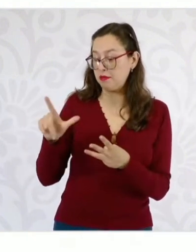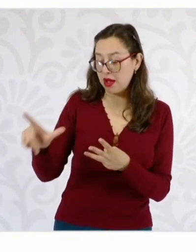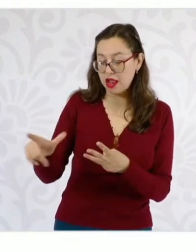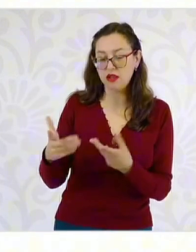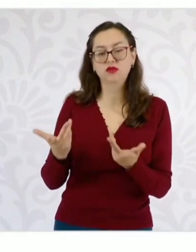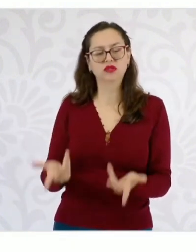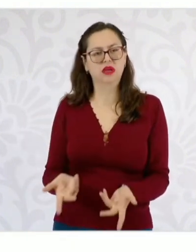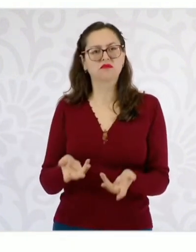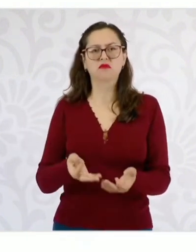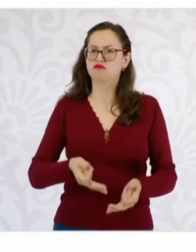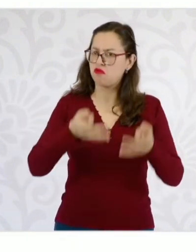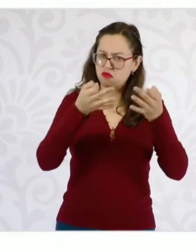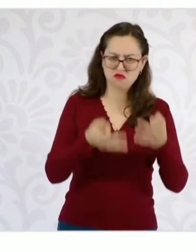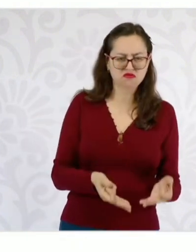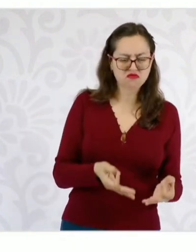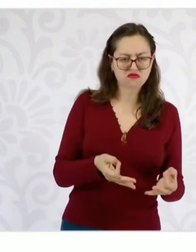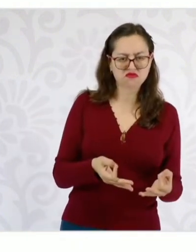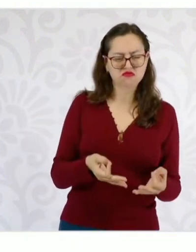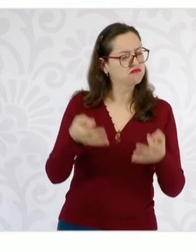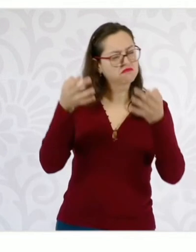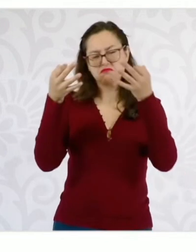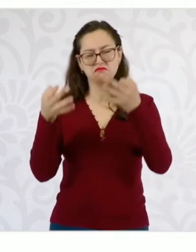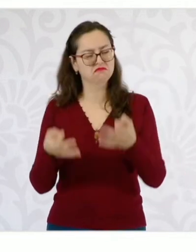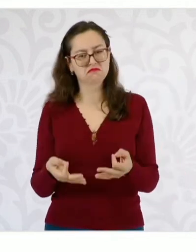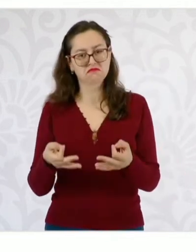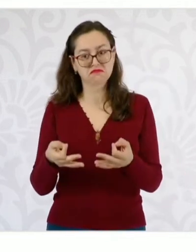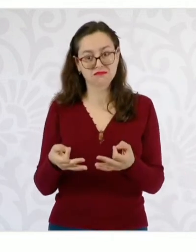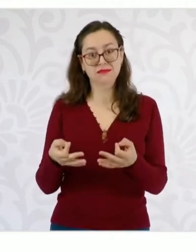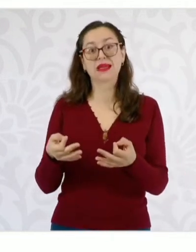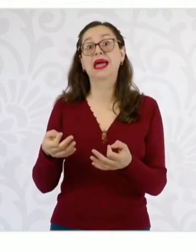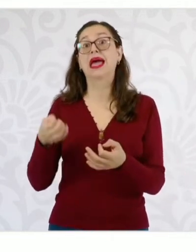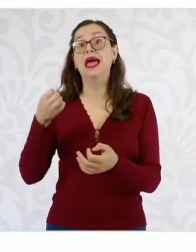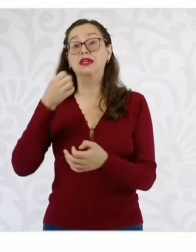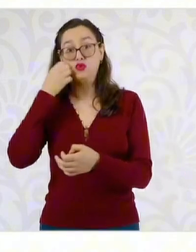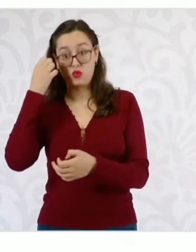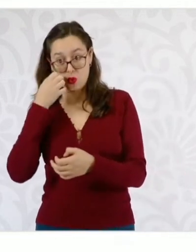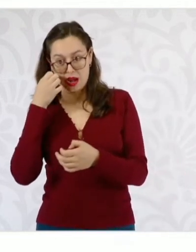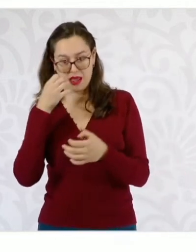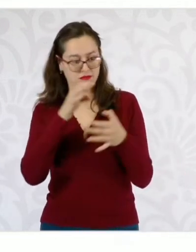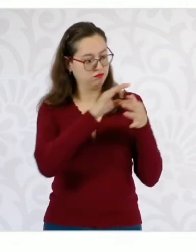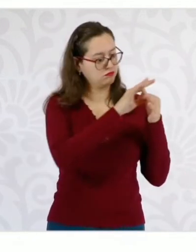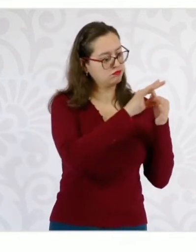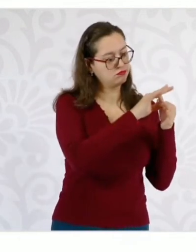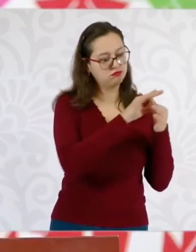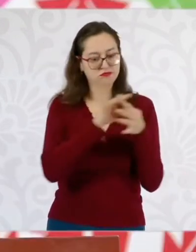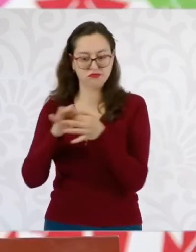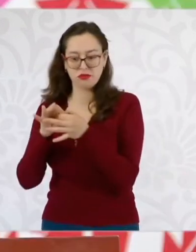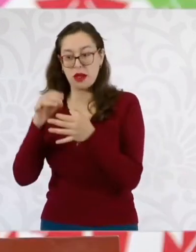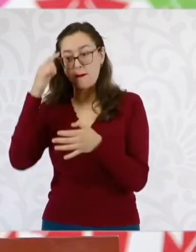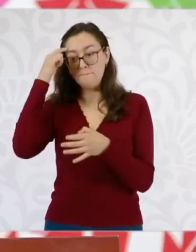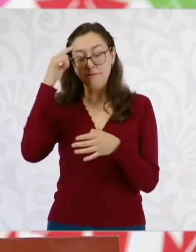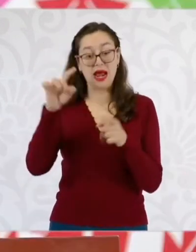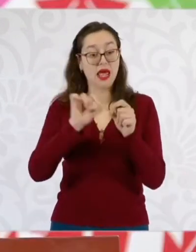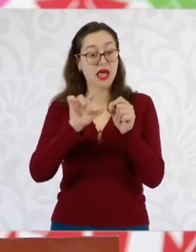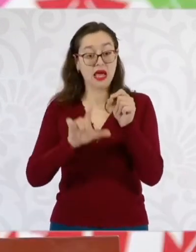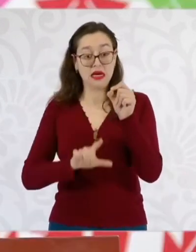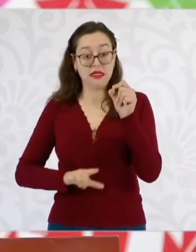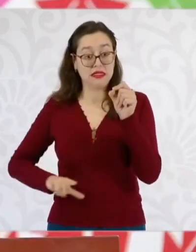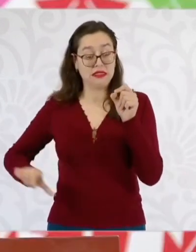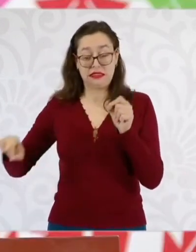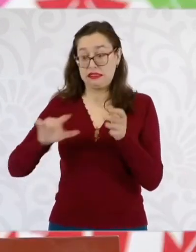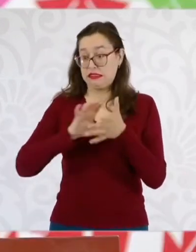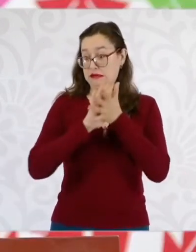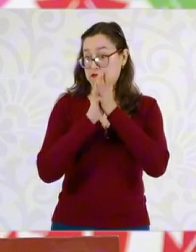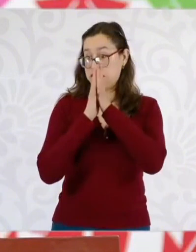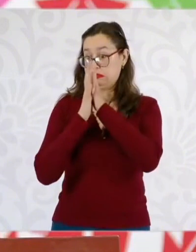lo formal, lo no formal, y lo que queremos justamente es articularlo como una estrategia de transformación nacional, la más